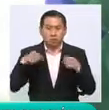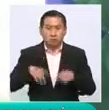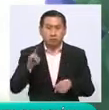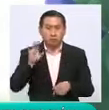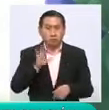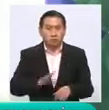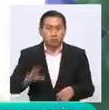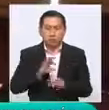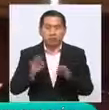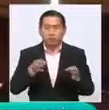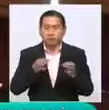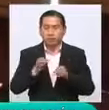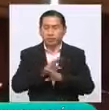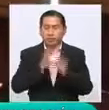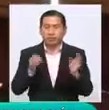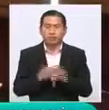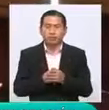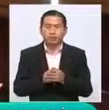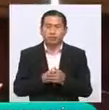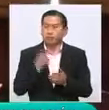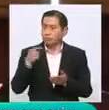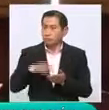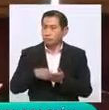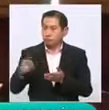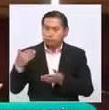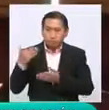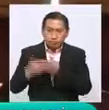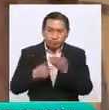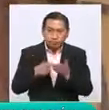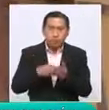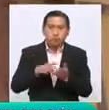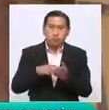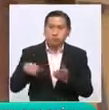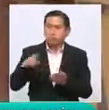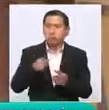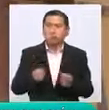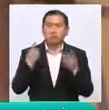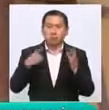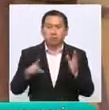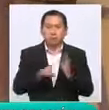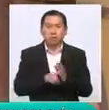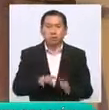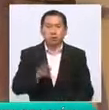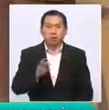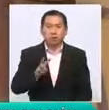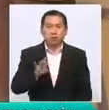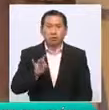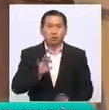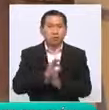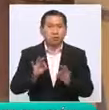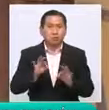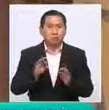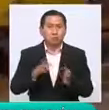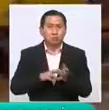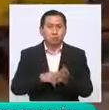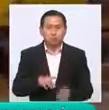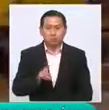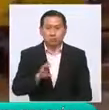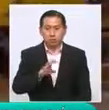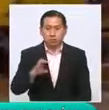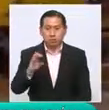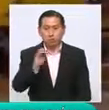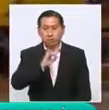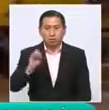Bolivia, eso hay que aclararlo, ¿no? La autoridad aclaró que con este procedimiento no se transgrede la ley 928, porque el 100% del proyecto